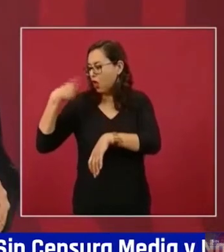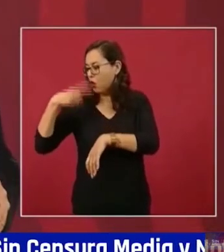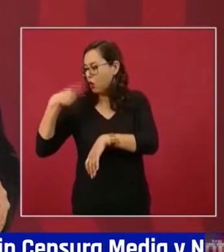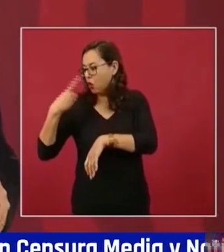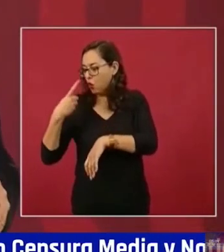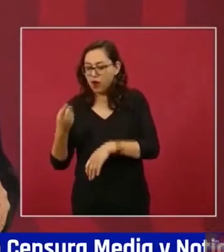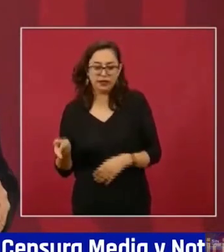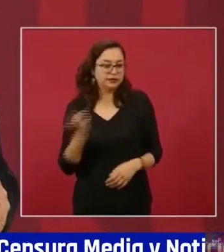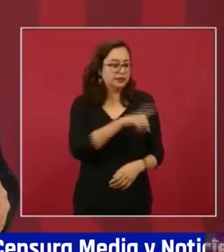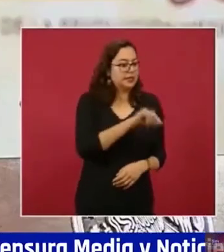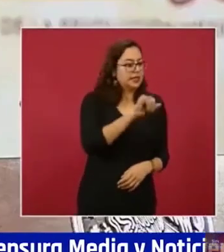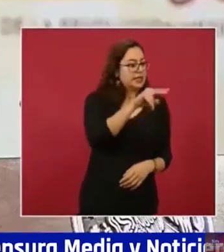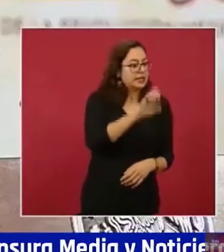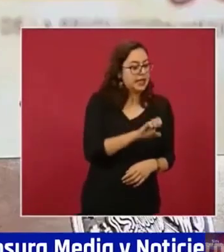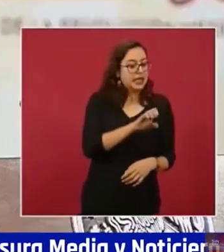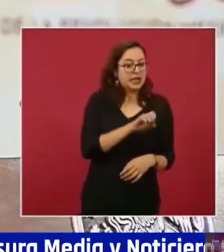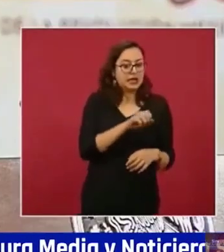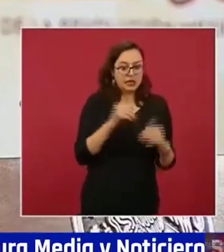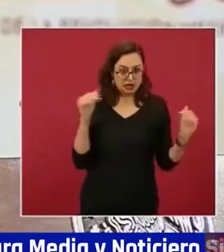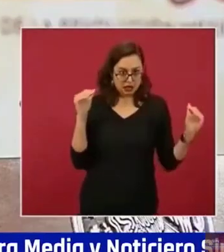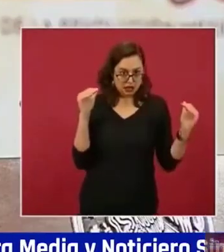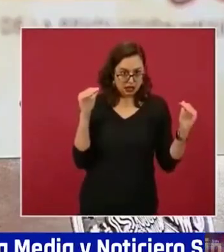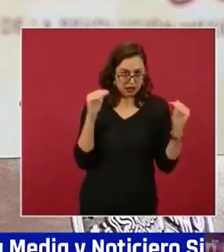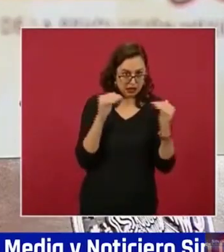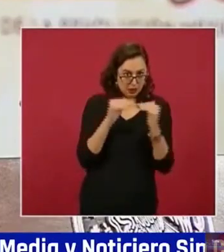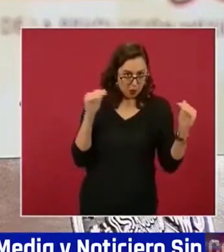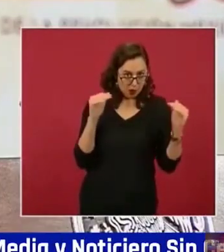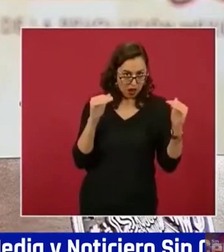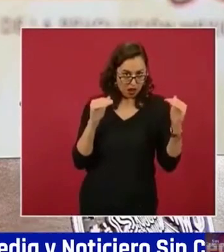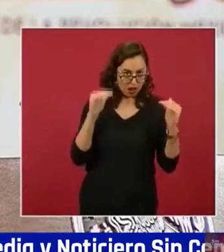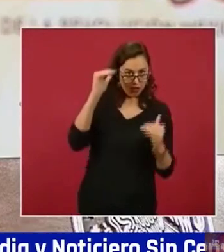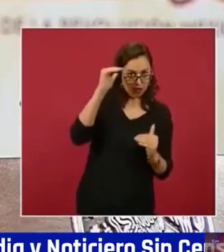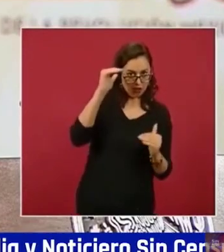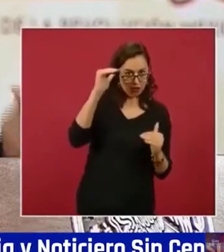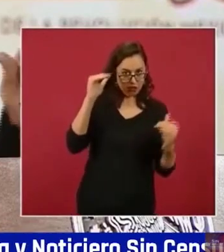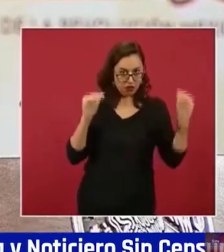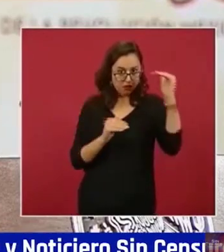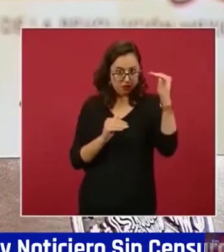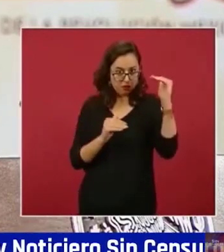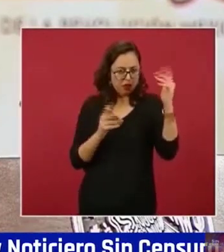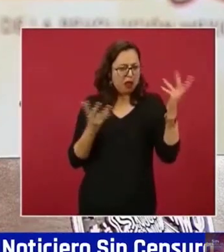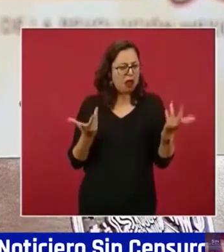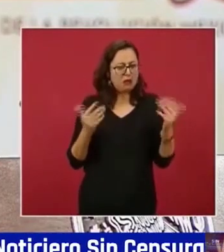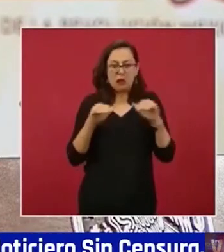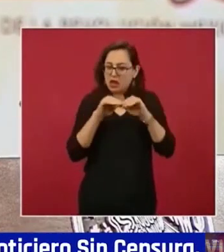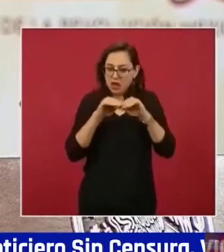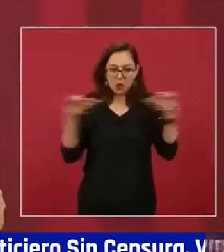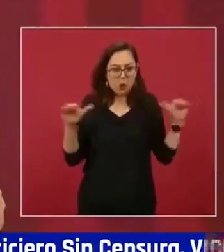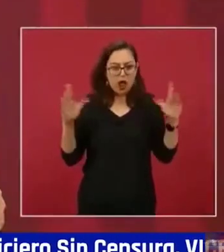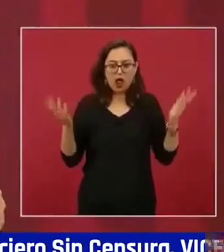México trabaja más que el presidente del INE? No, trabajamos igual.